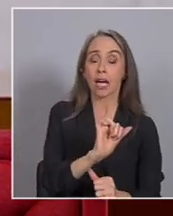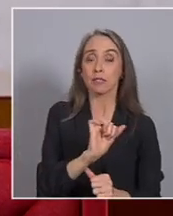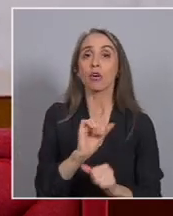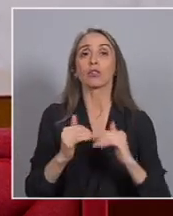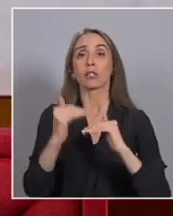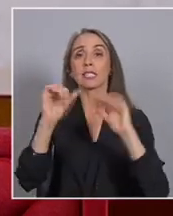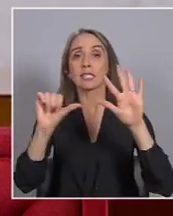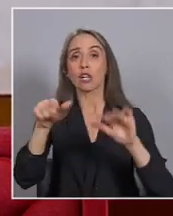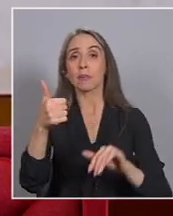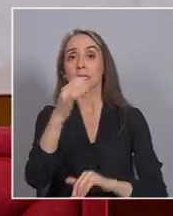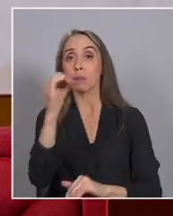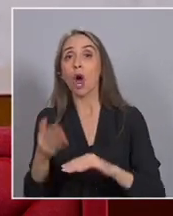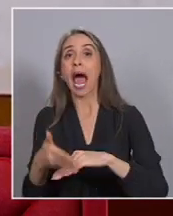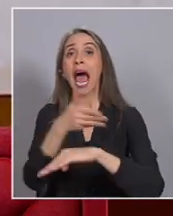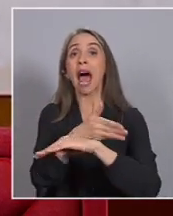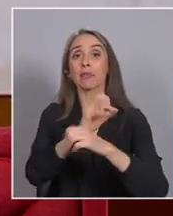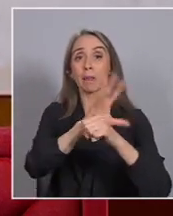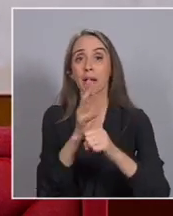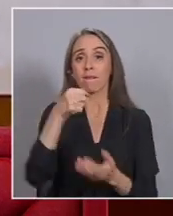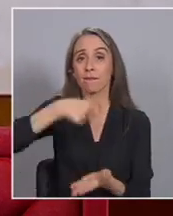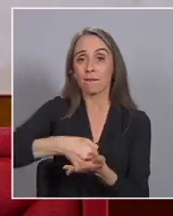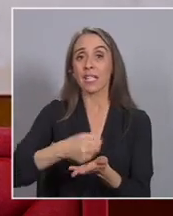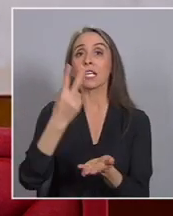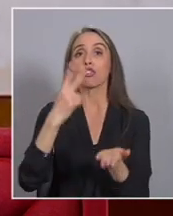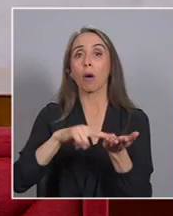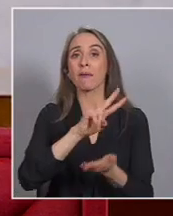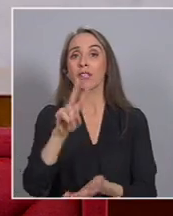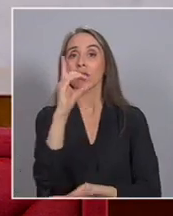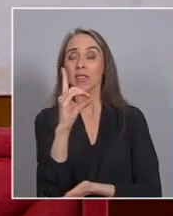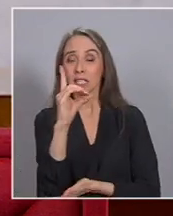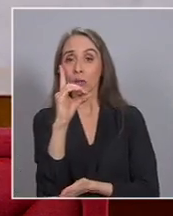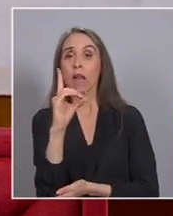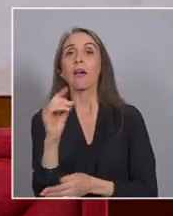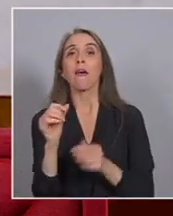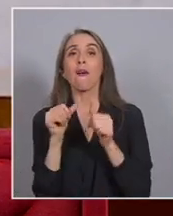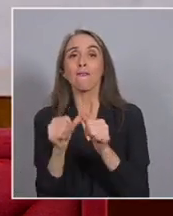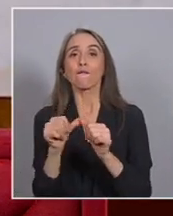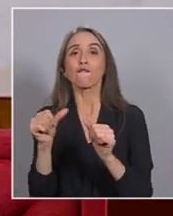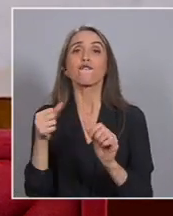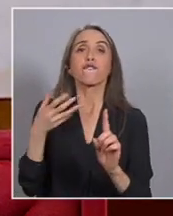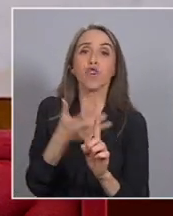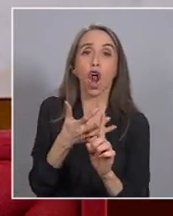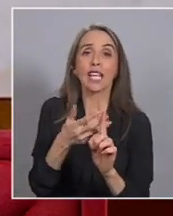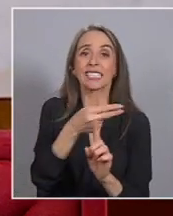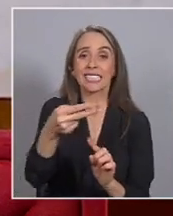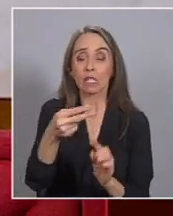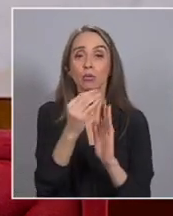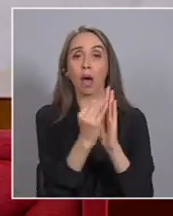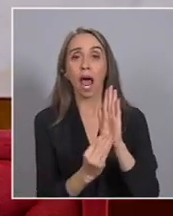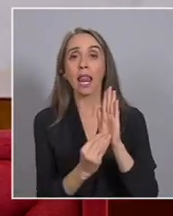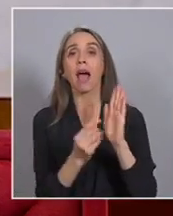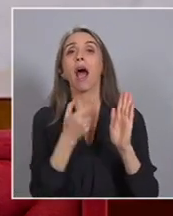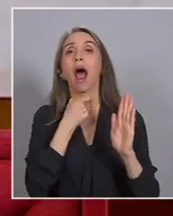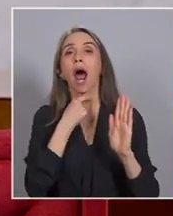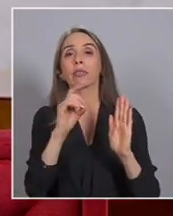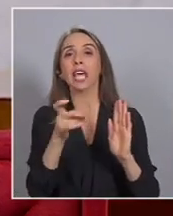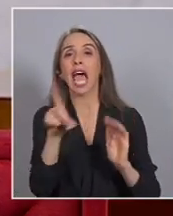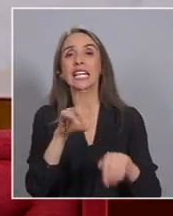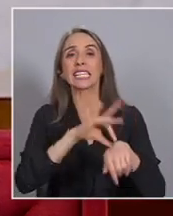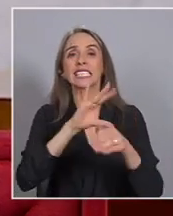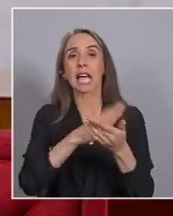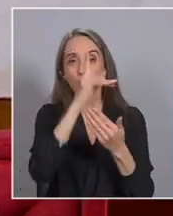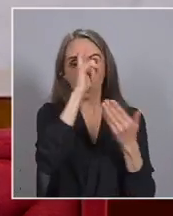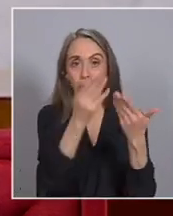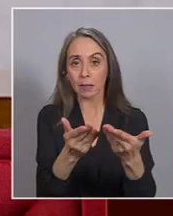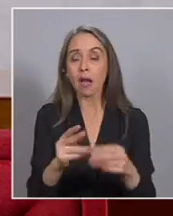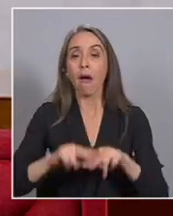prepandemia. Es por esto que a fines del 2022 incorporamos la violencia sexual a las garantías explícitas en salud GES Y este año